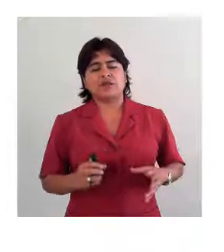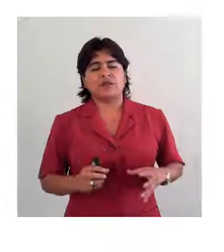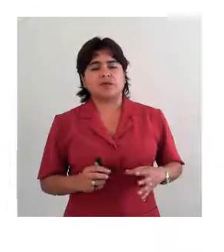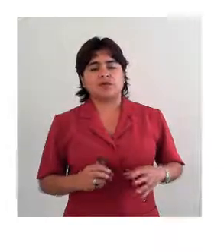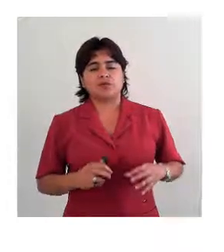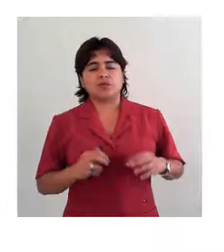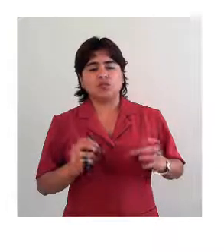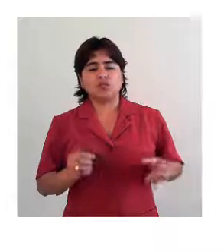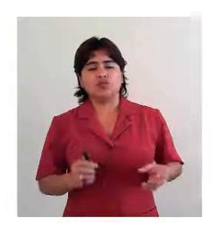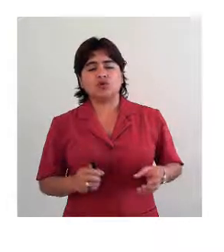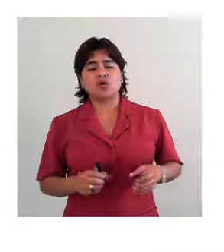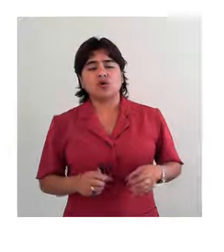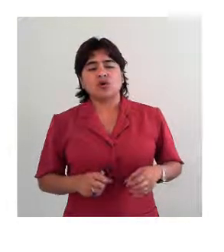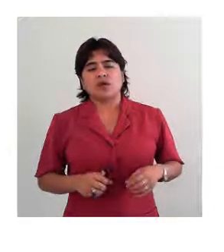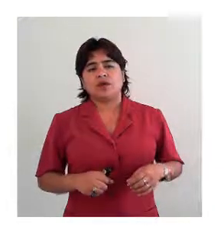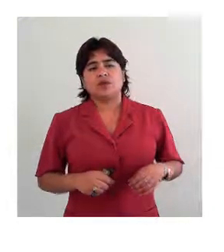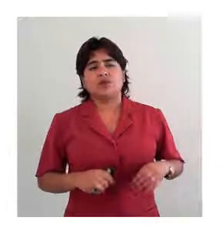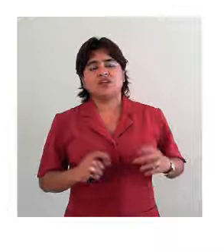tener